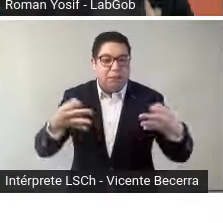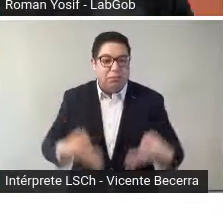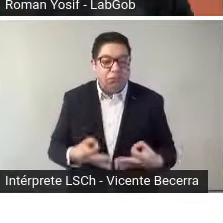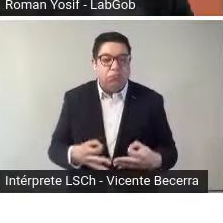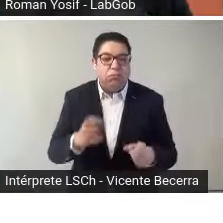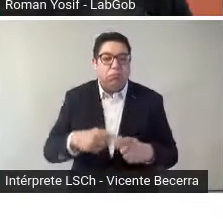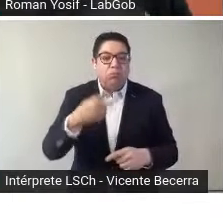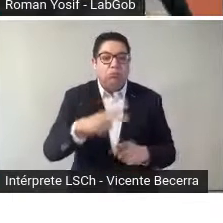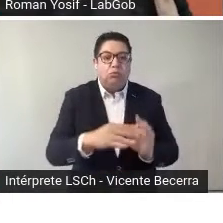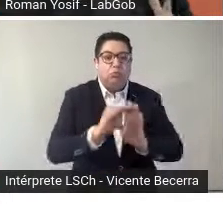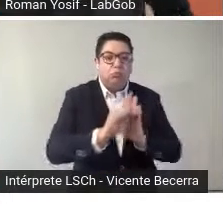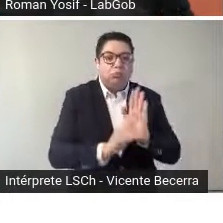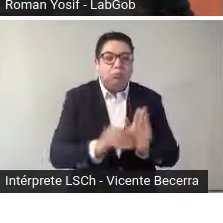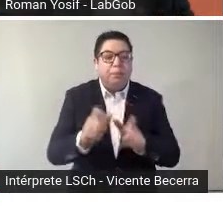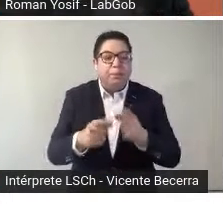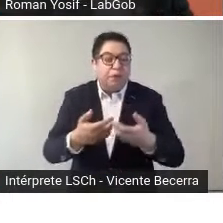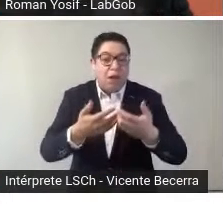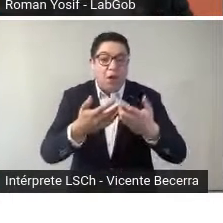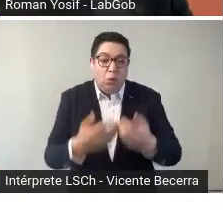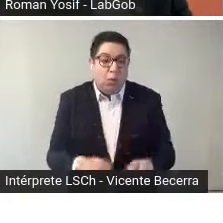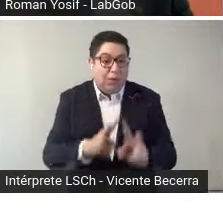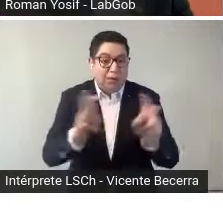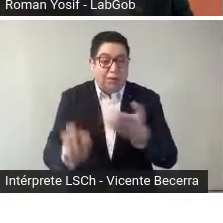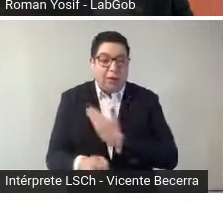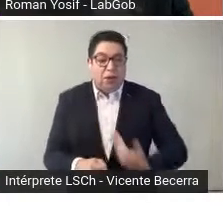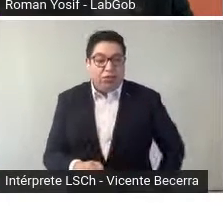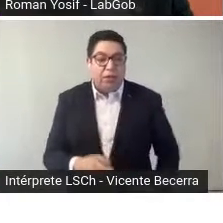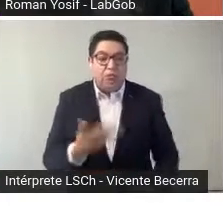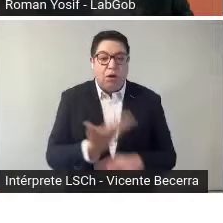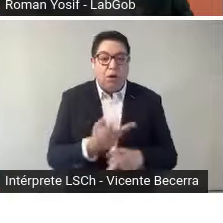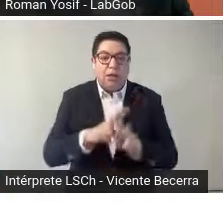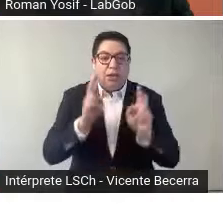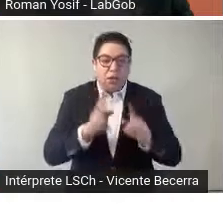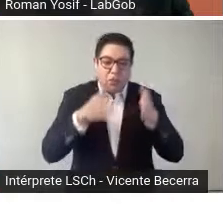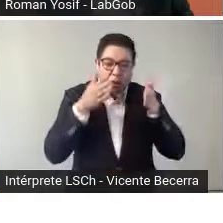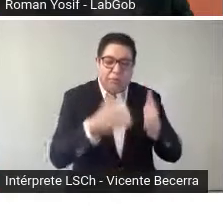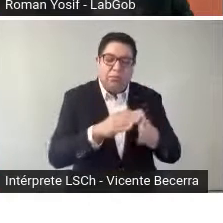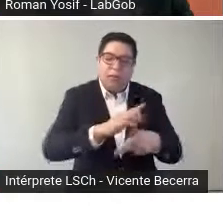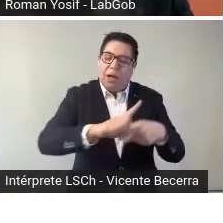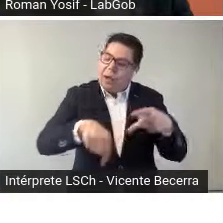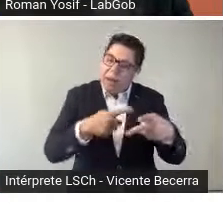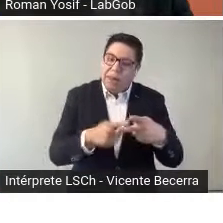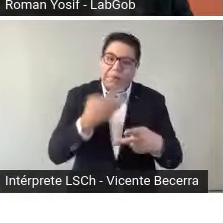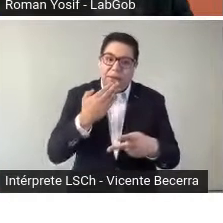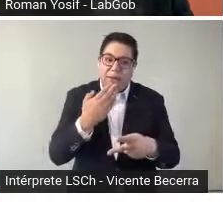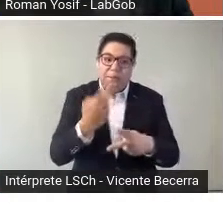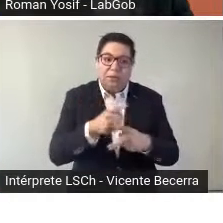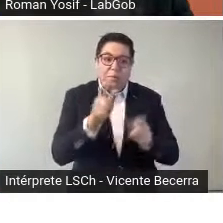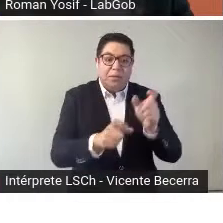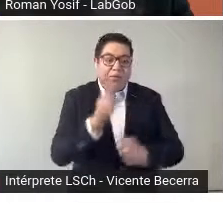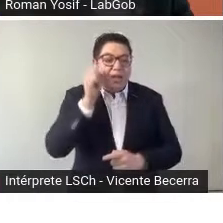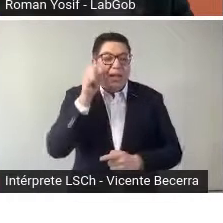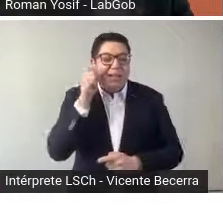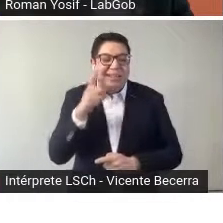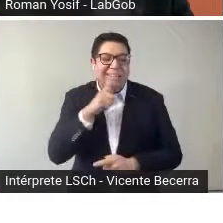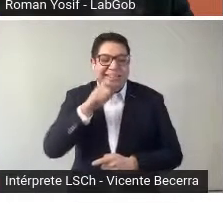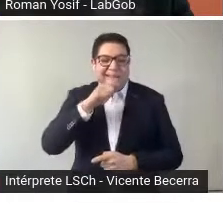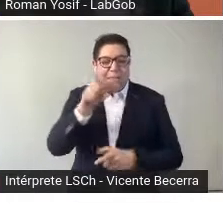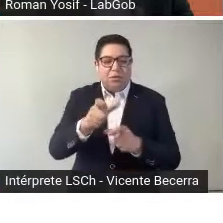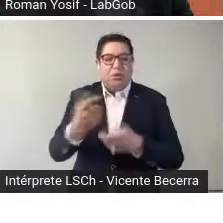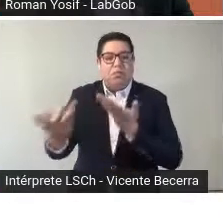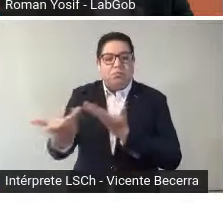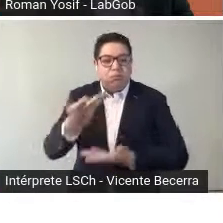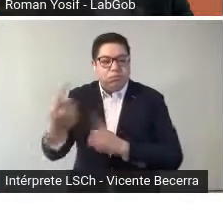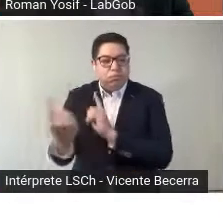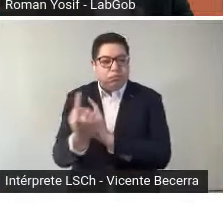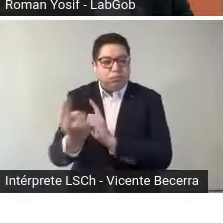políticas públicas de cualquier gobierno y en el centro también del entendimiento de cómo podemos interactuar